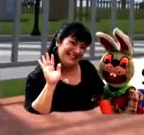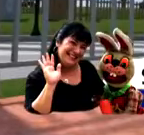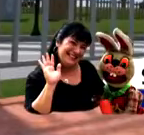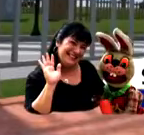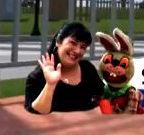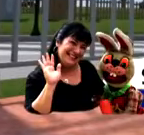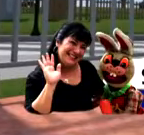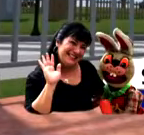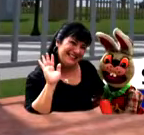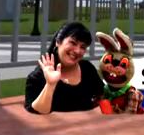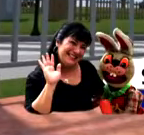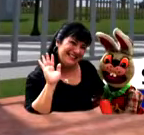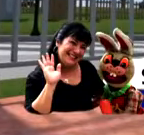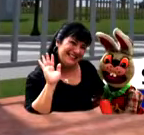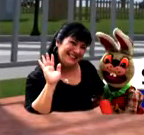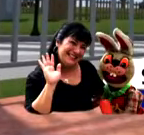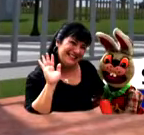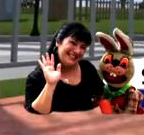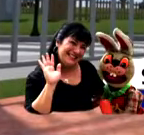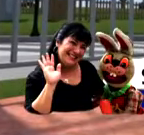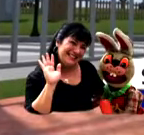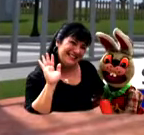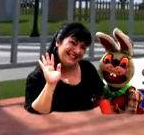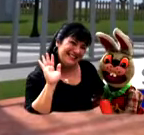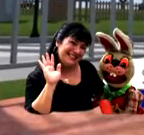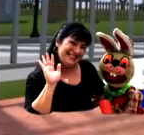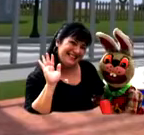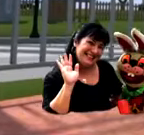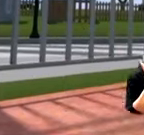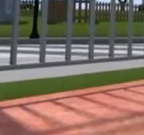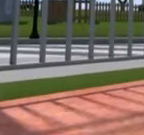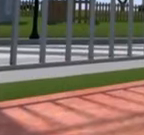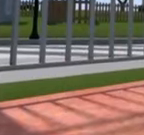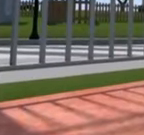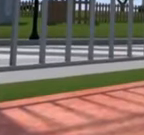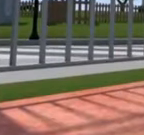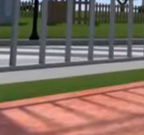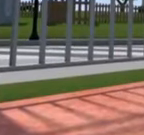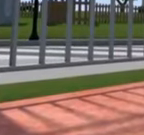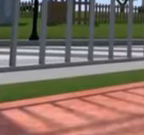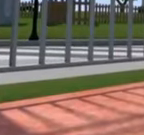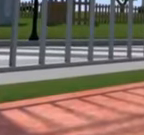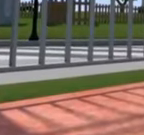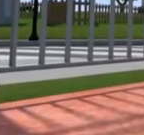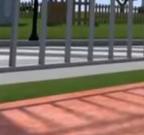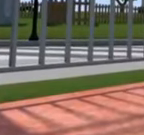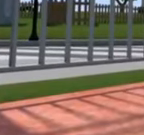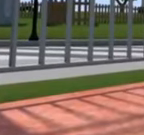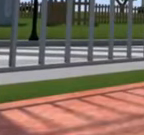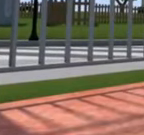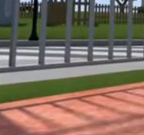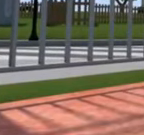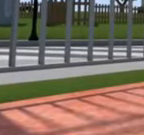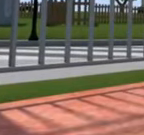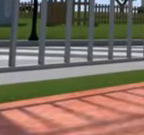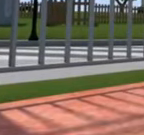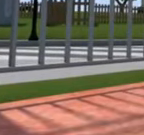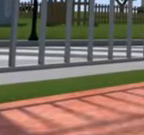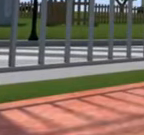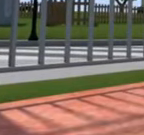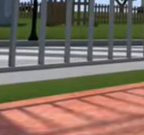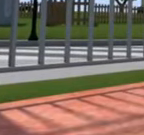continuación conocerás variedad de hojas. Hola, soy Sid, su reportero al instante con la encuesta de hoy. La pregunta, ¿por